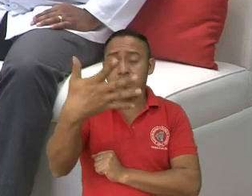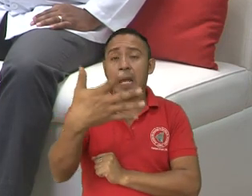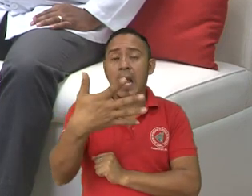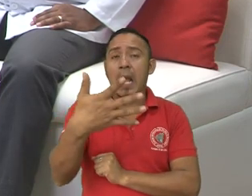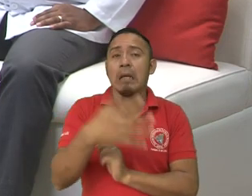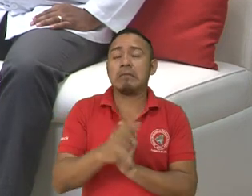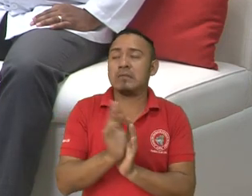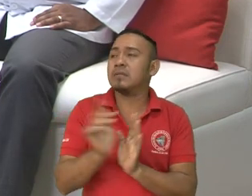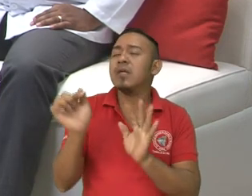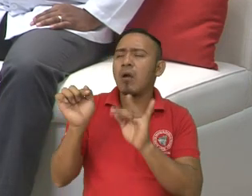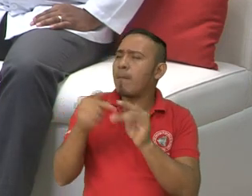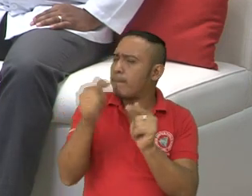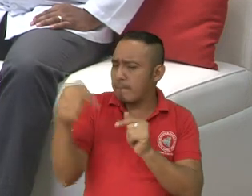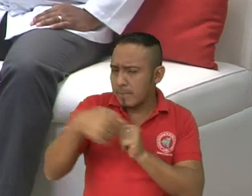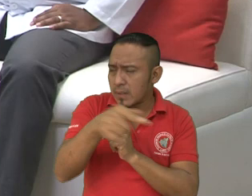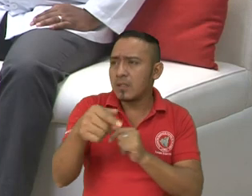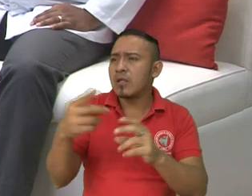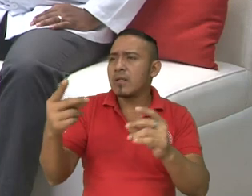un rápido pero